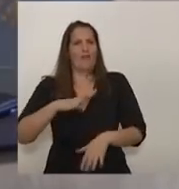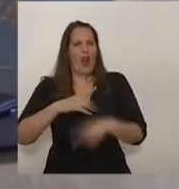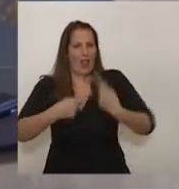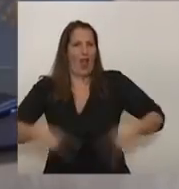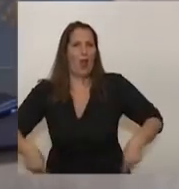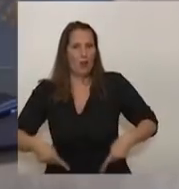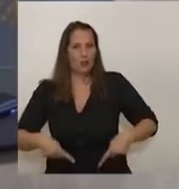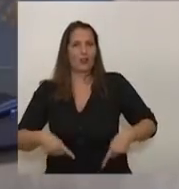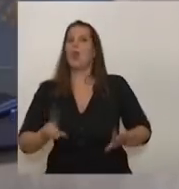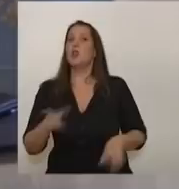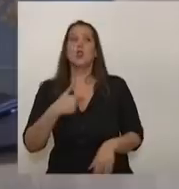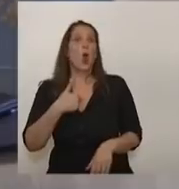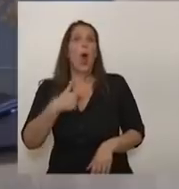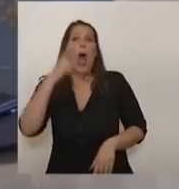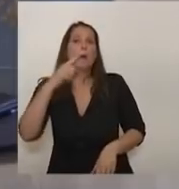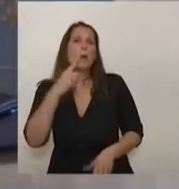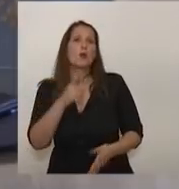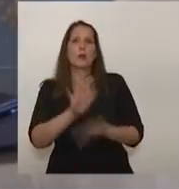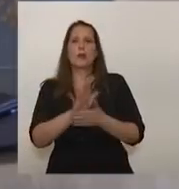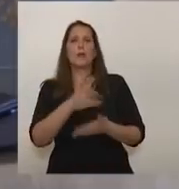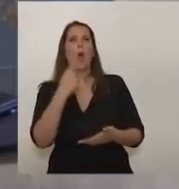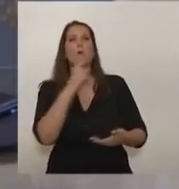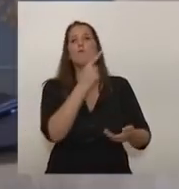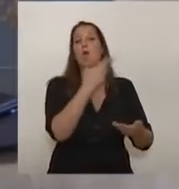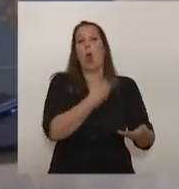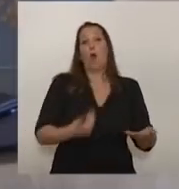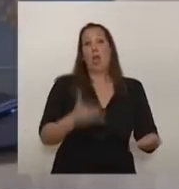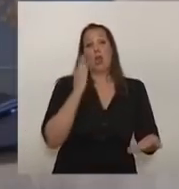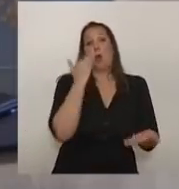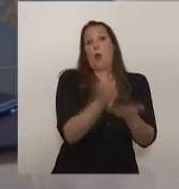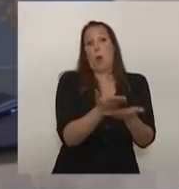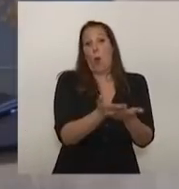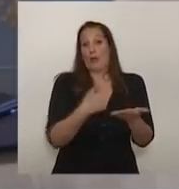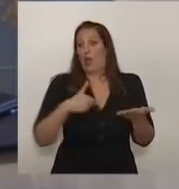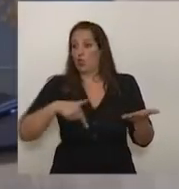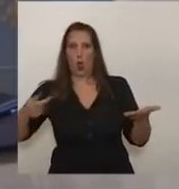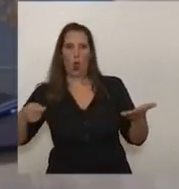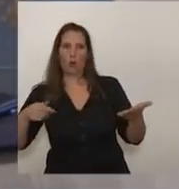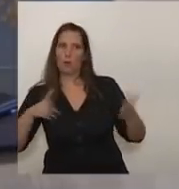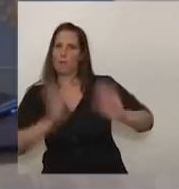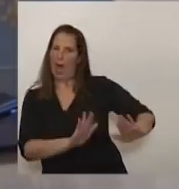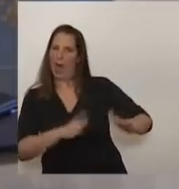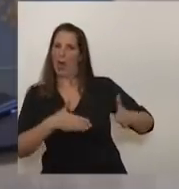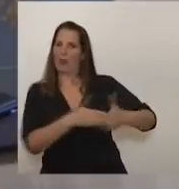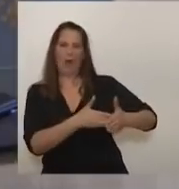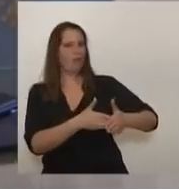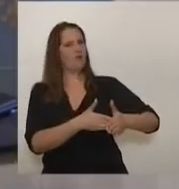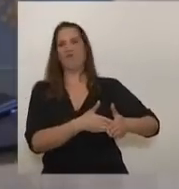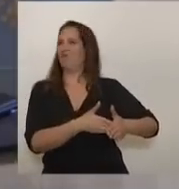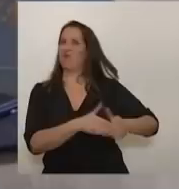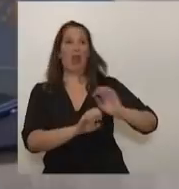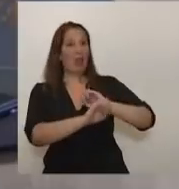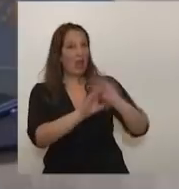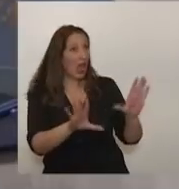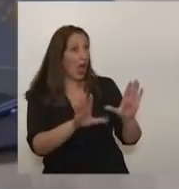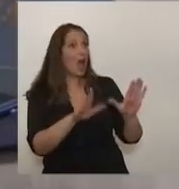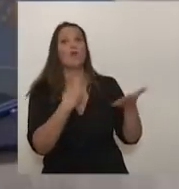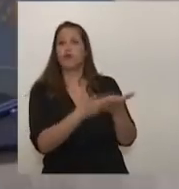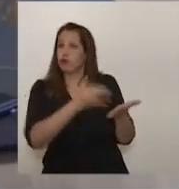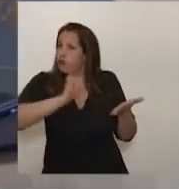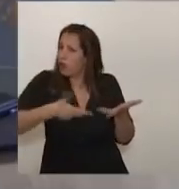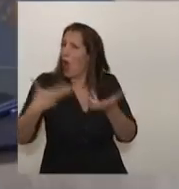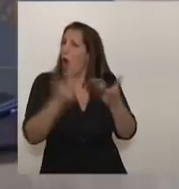ninguna intención de poner trabas a propuestas sensatas y transparentes. El futuro de los argentinos depende, ni más